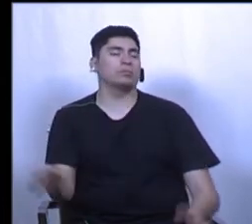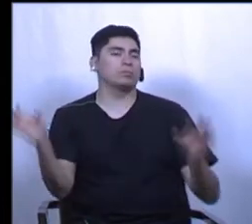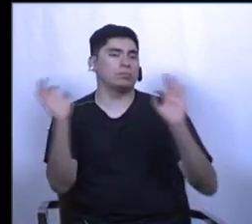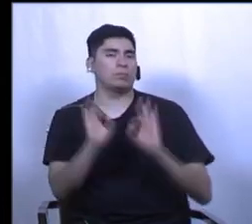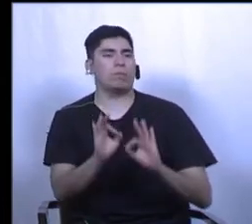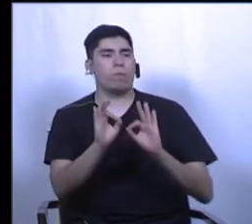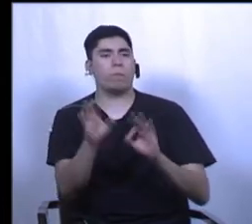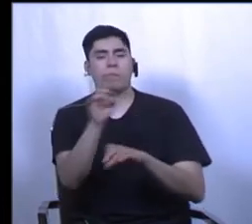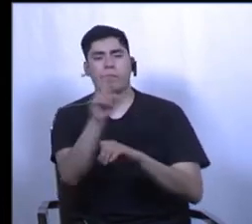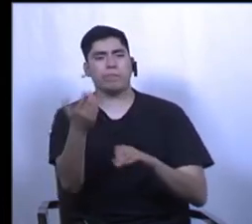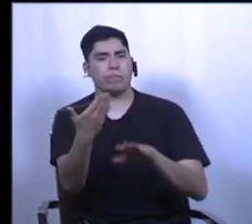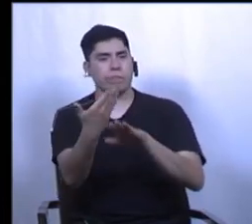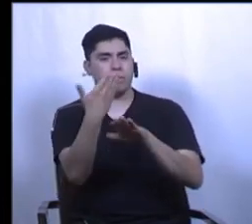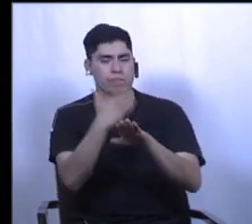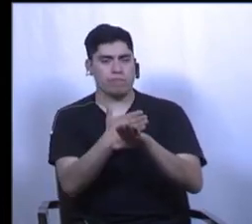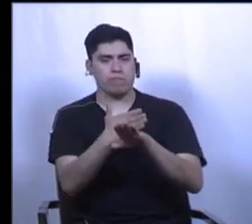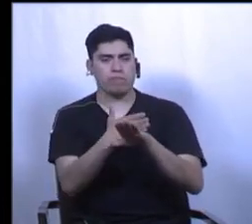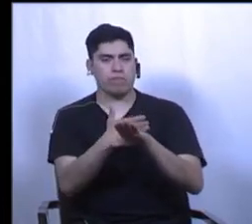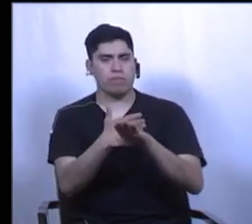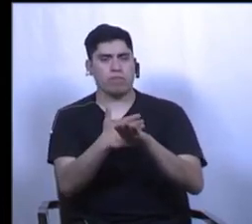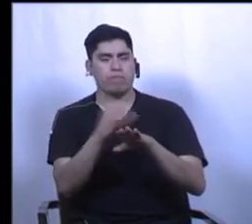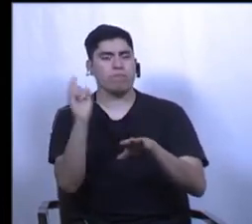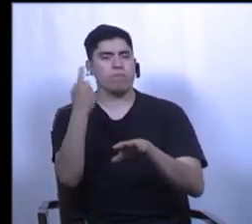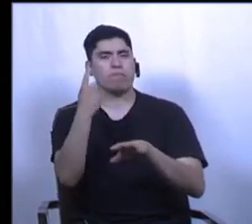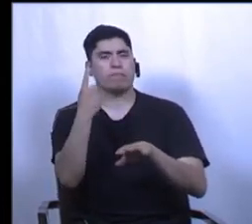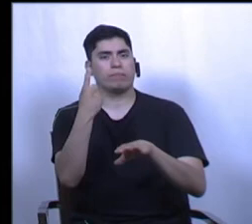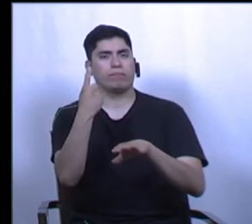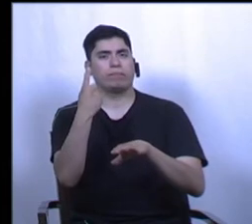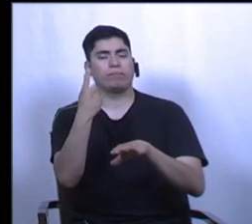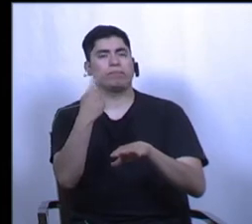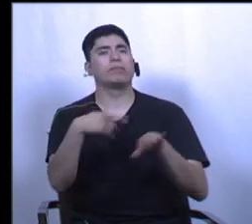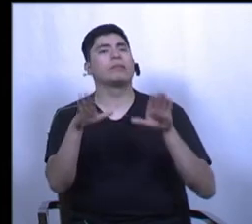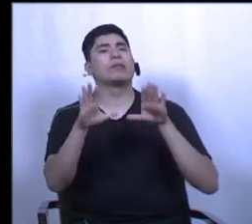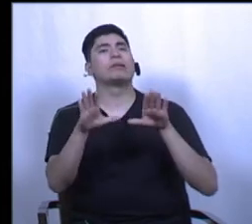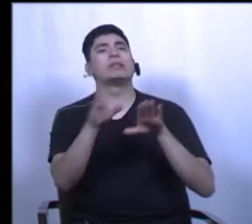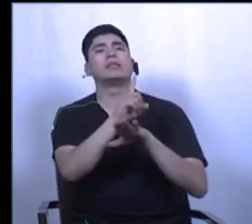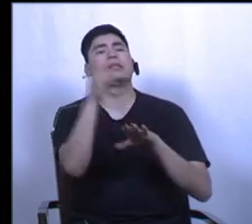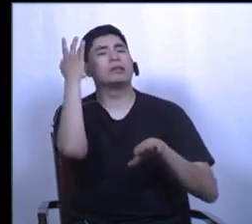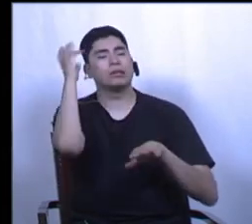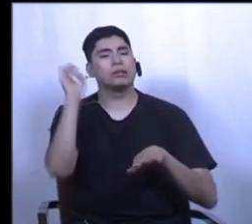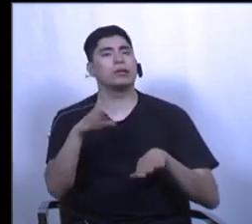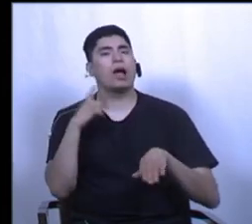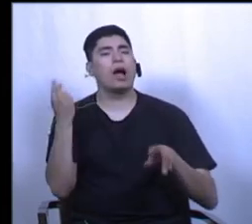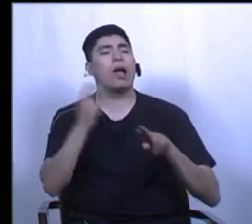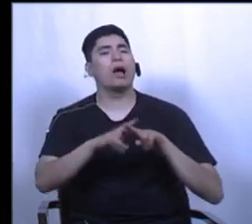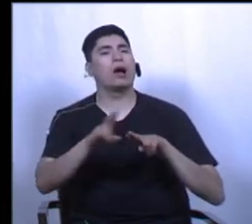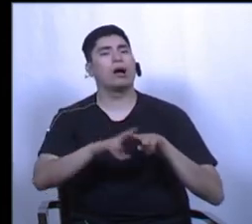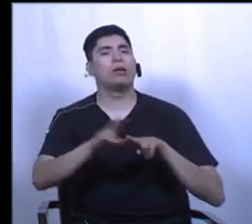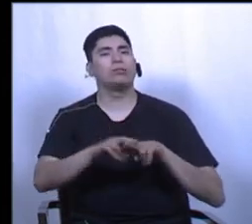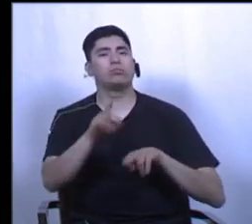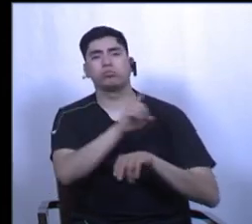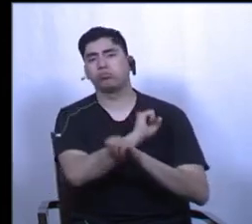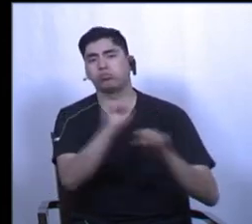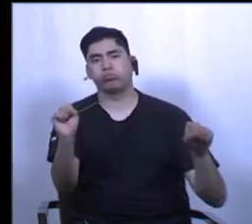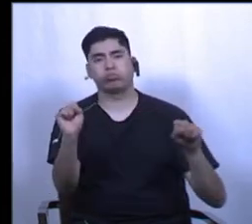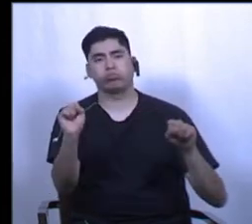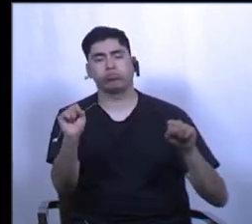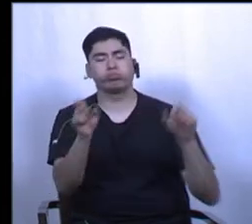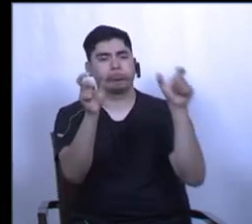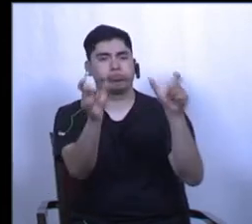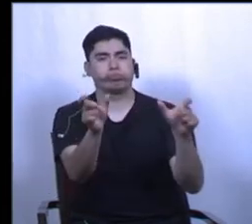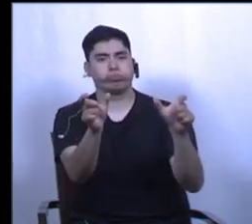puesto de espalda y el que aparece primero está paralizado, no sabe qué hacer, no puede controlar su balance.